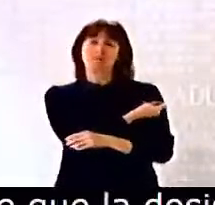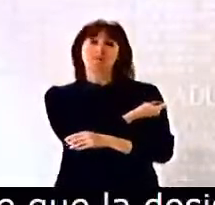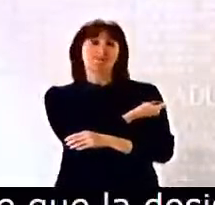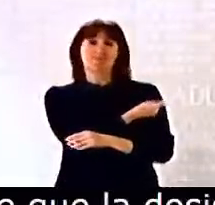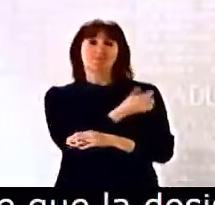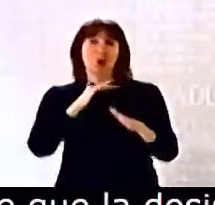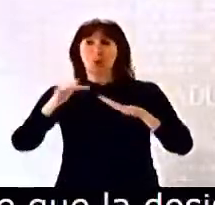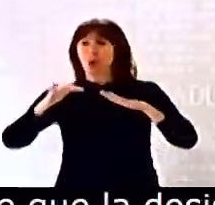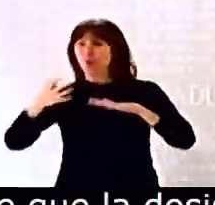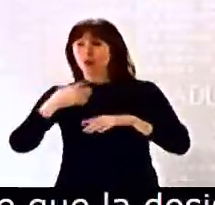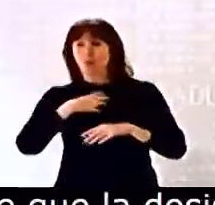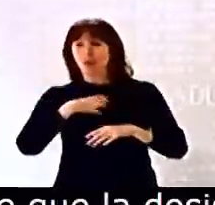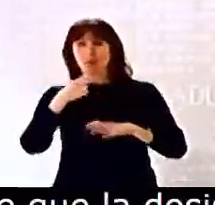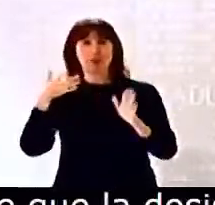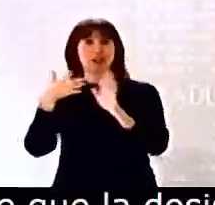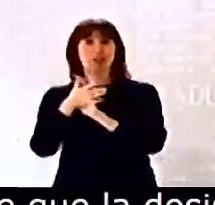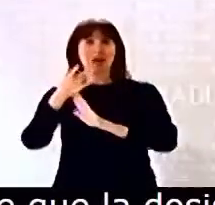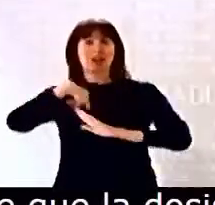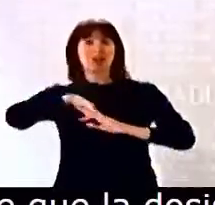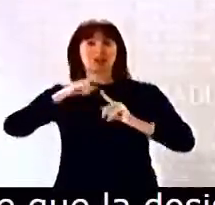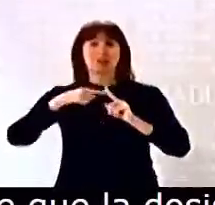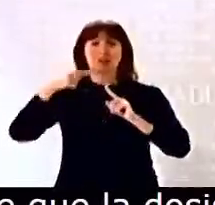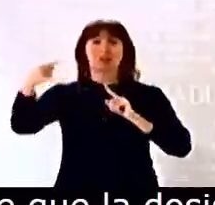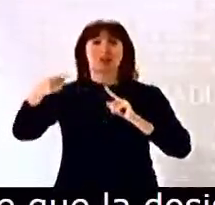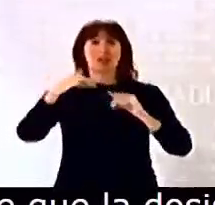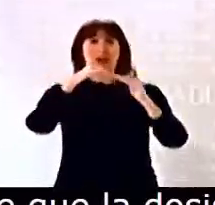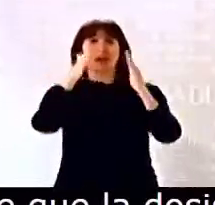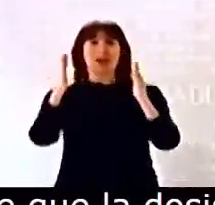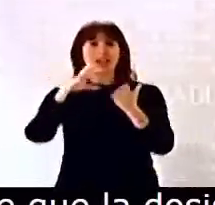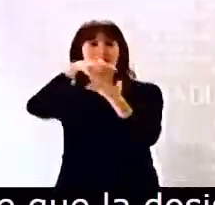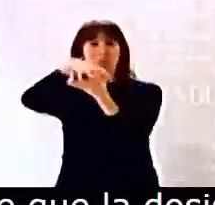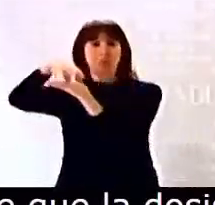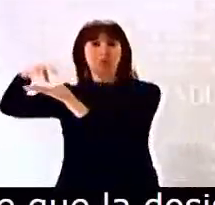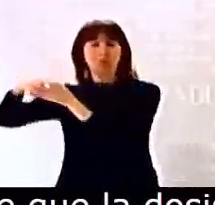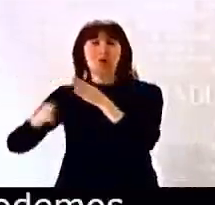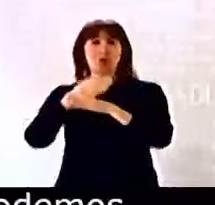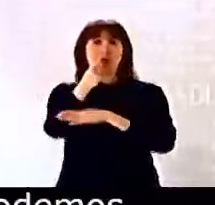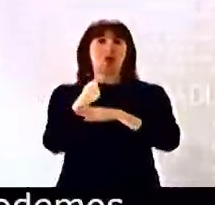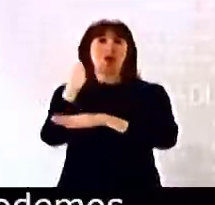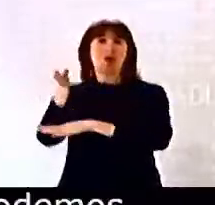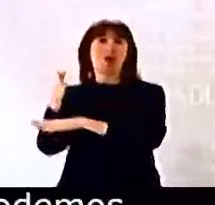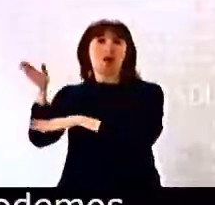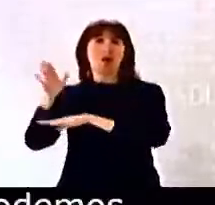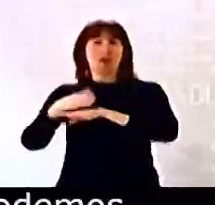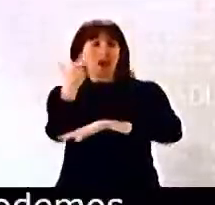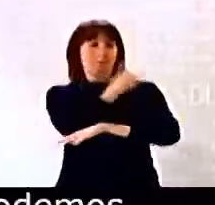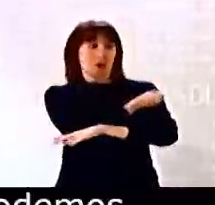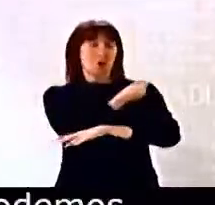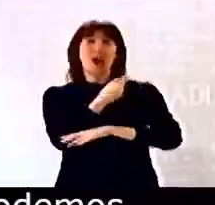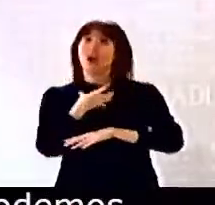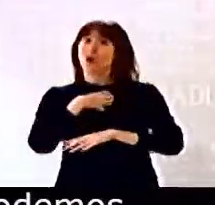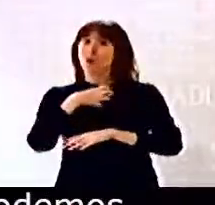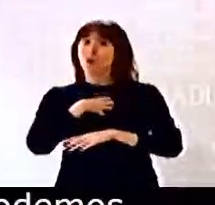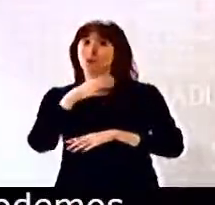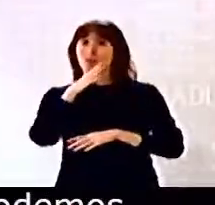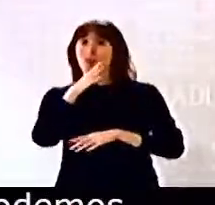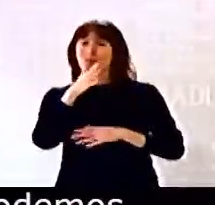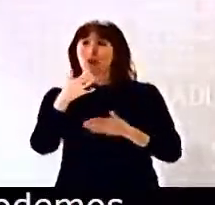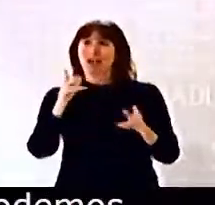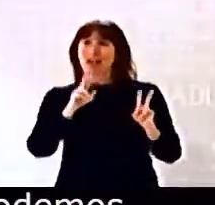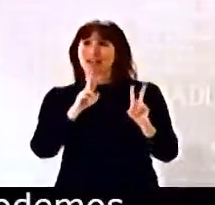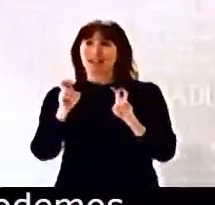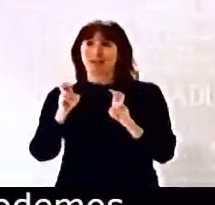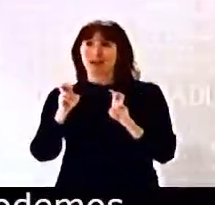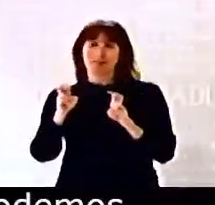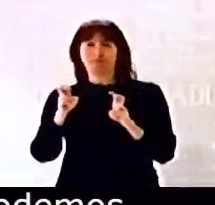mover, es decir, no nos podemos desplazar domicilio a domicilio para poner las dosis de vacuna porque se desnaturalizaría